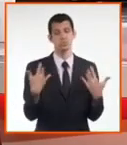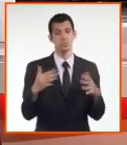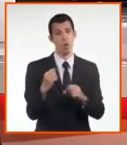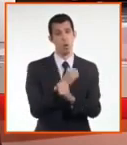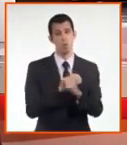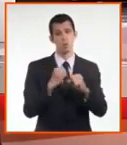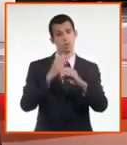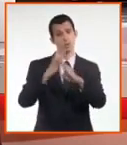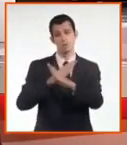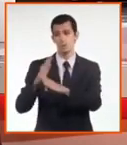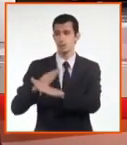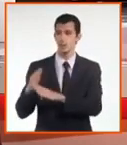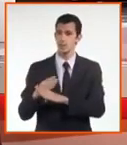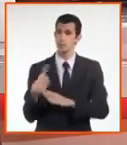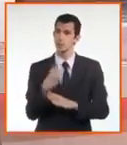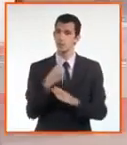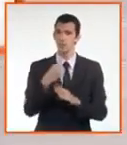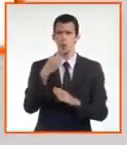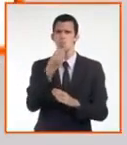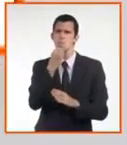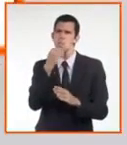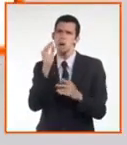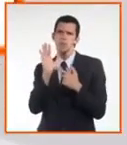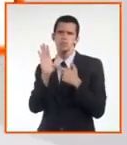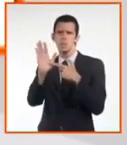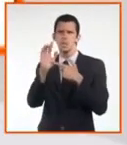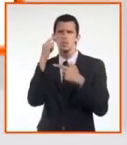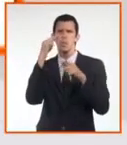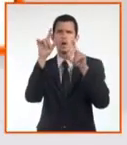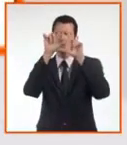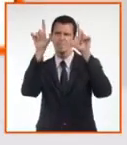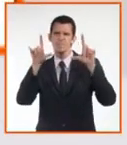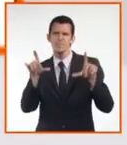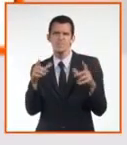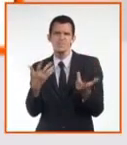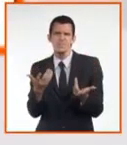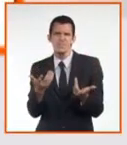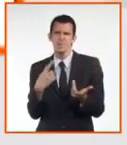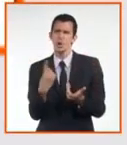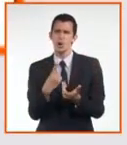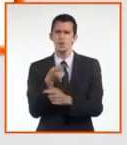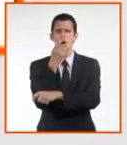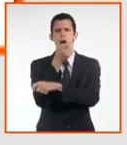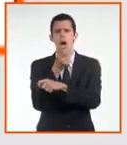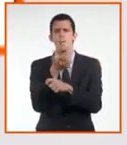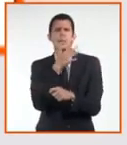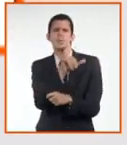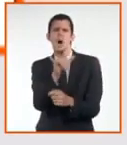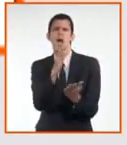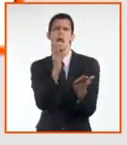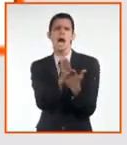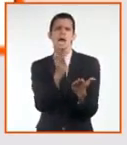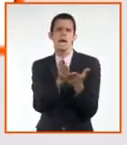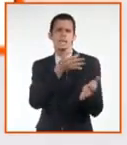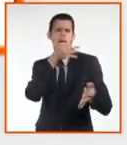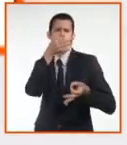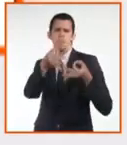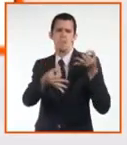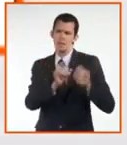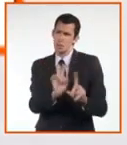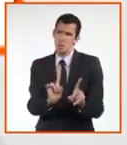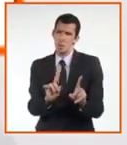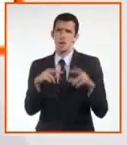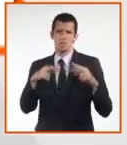esquema no con ánimo de y dar una clase y repetir algo para que las personas vean la